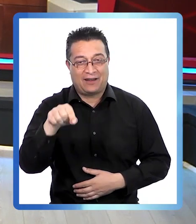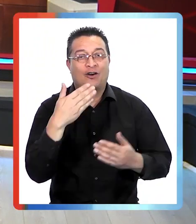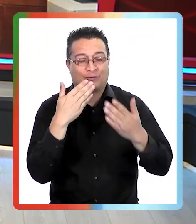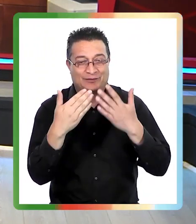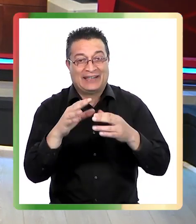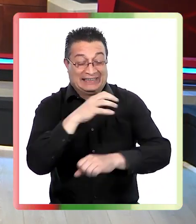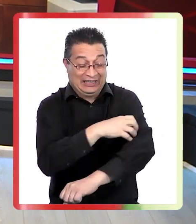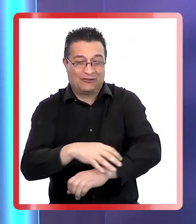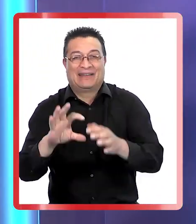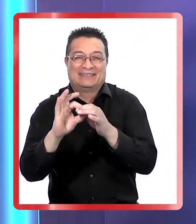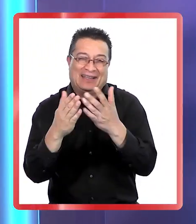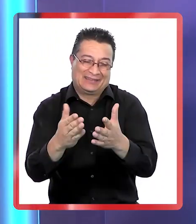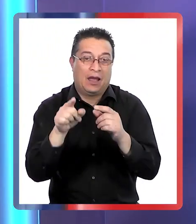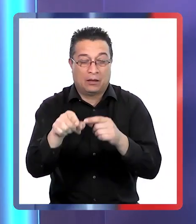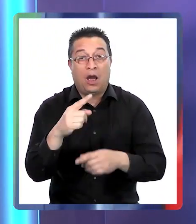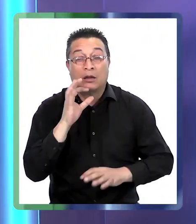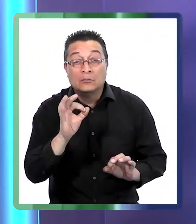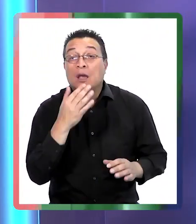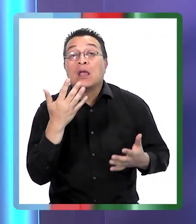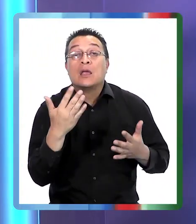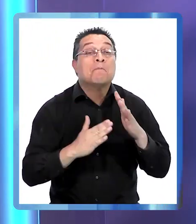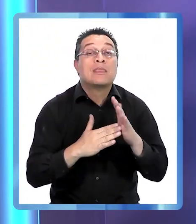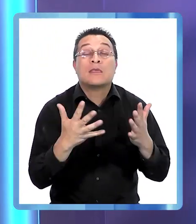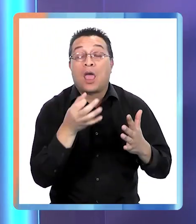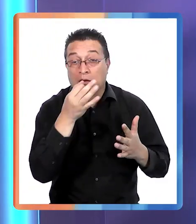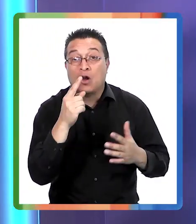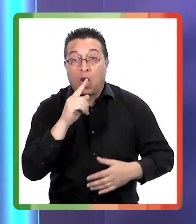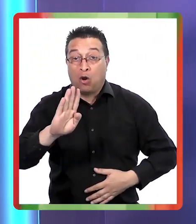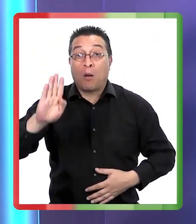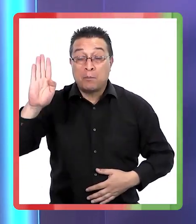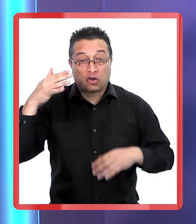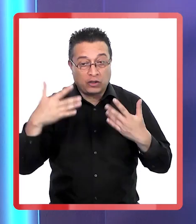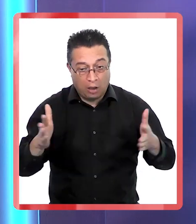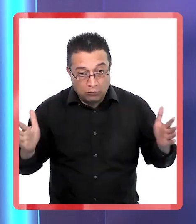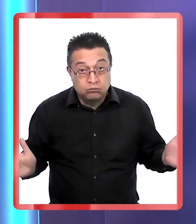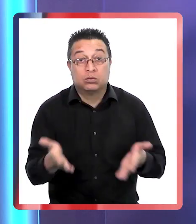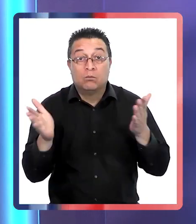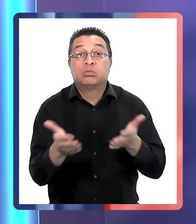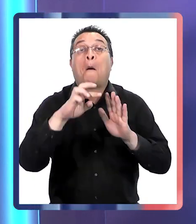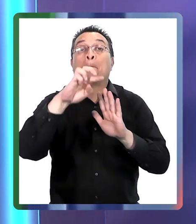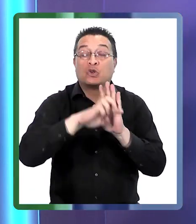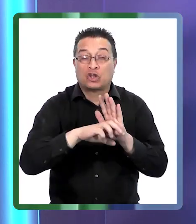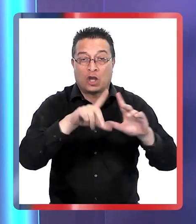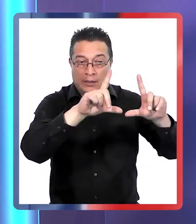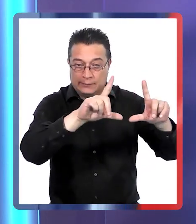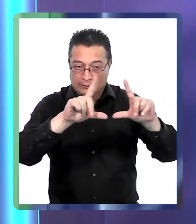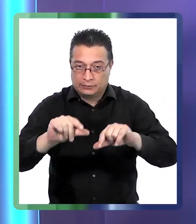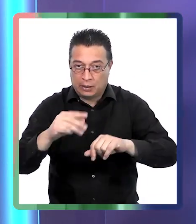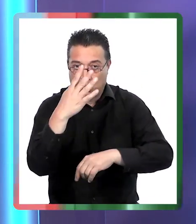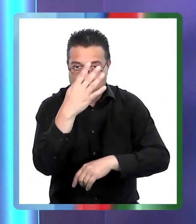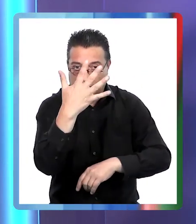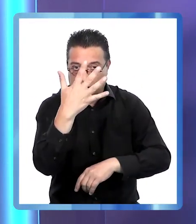con las regiones de Chile. Y vamos entonces a lo prometido. Este gobierno se ha comprometido a llevar adelante, a darle impulso a este proyecto que reduce